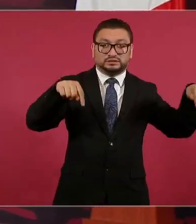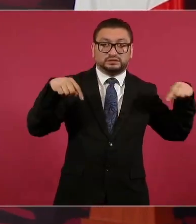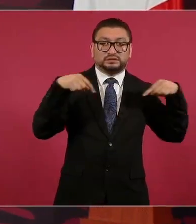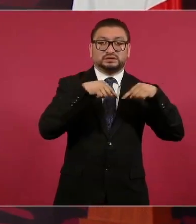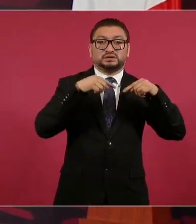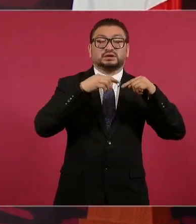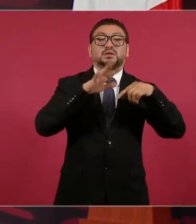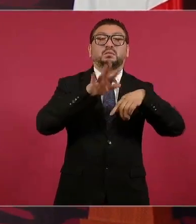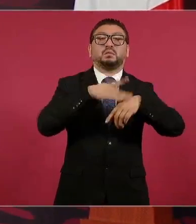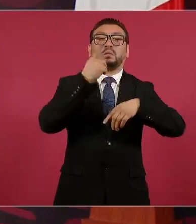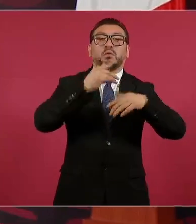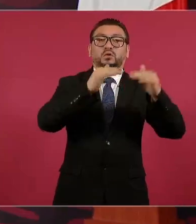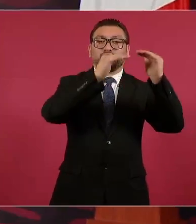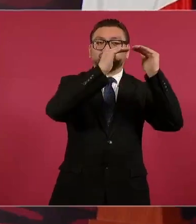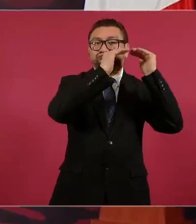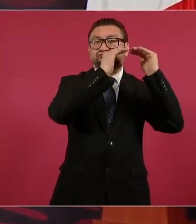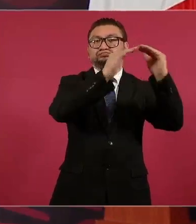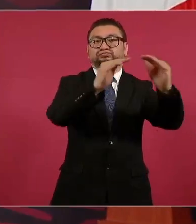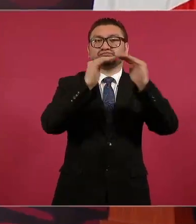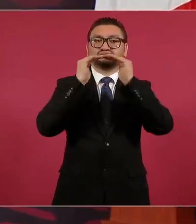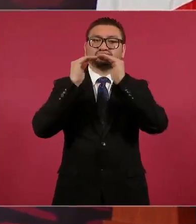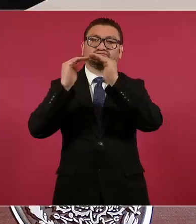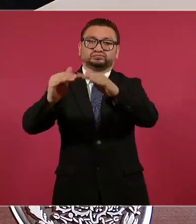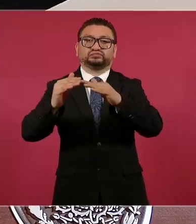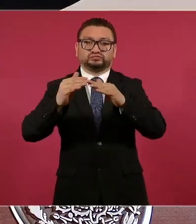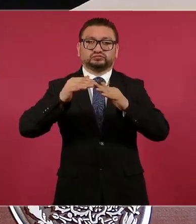bodegas techadas,